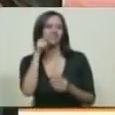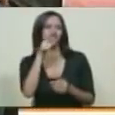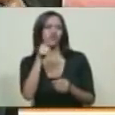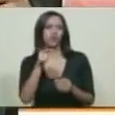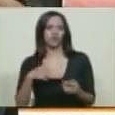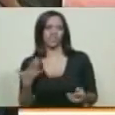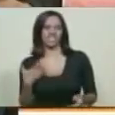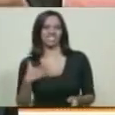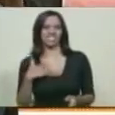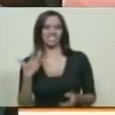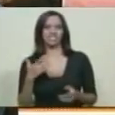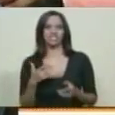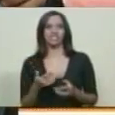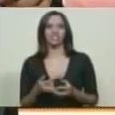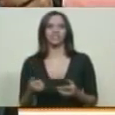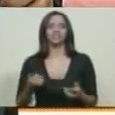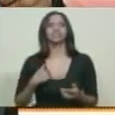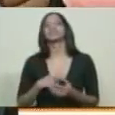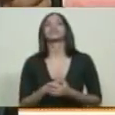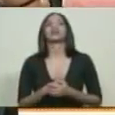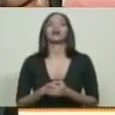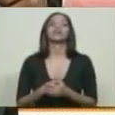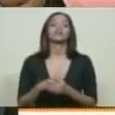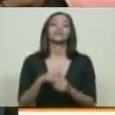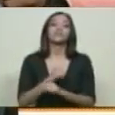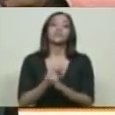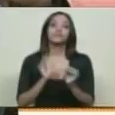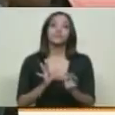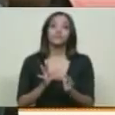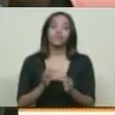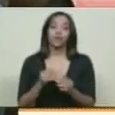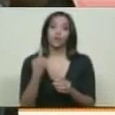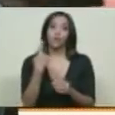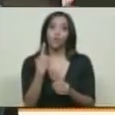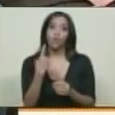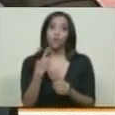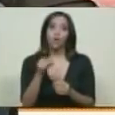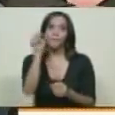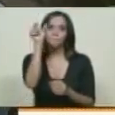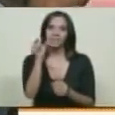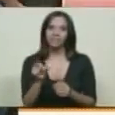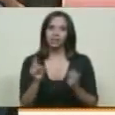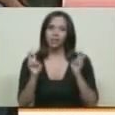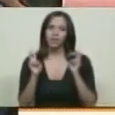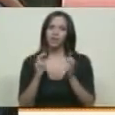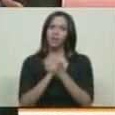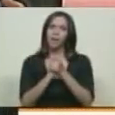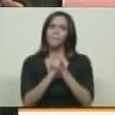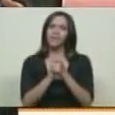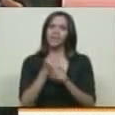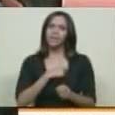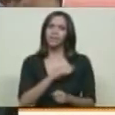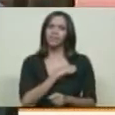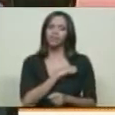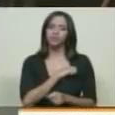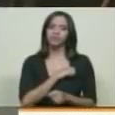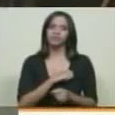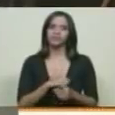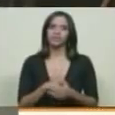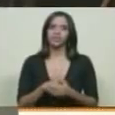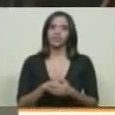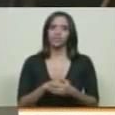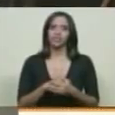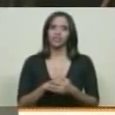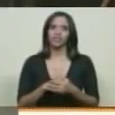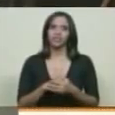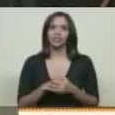Tomo, vale. Mira, a propósito. A propósito, un personaje muy extraño. ¿Cómo se llama tu amigo el español? ¿Cuál? Alejandro.